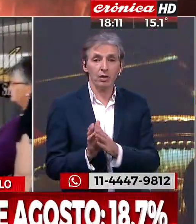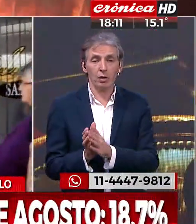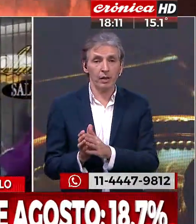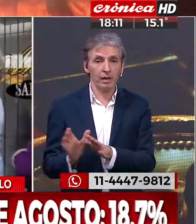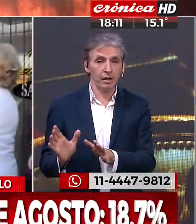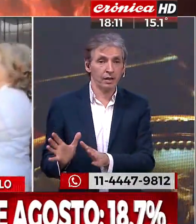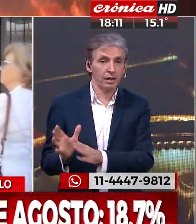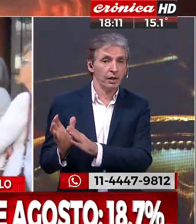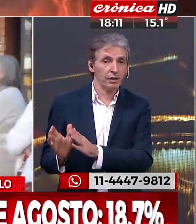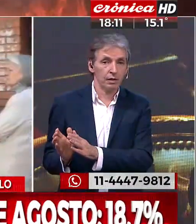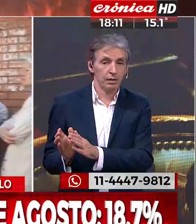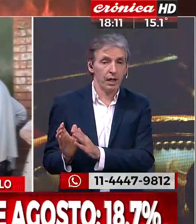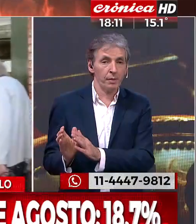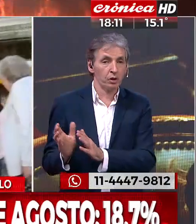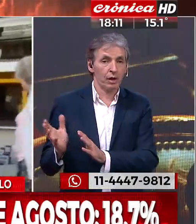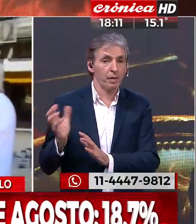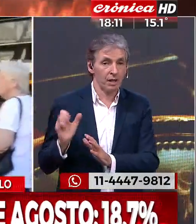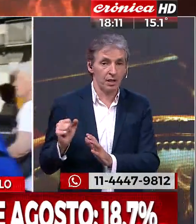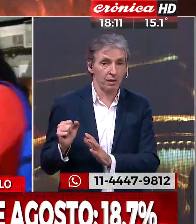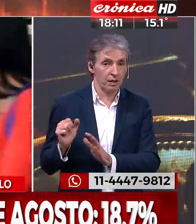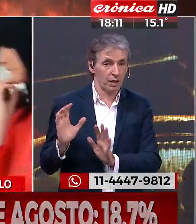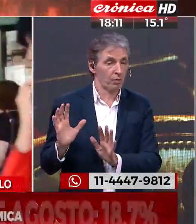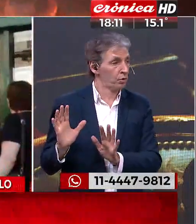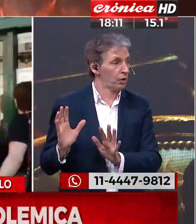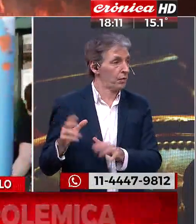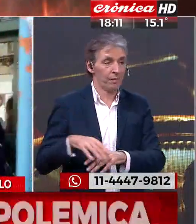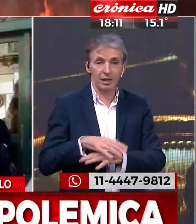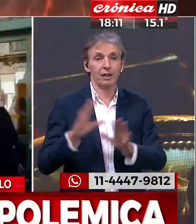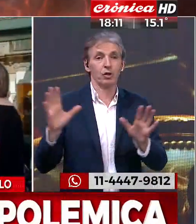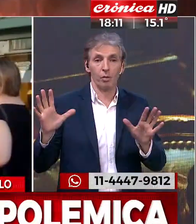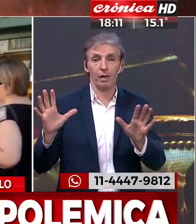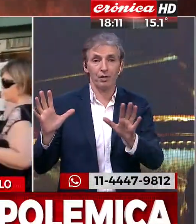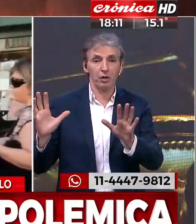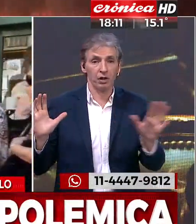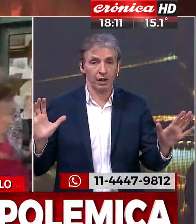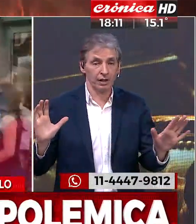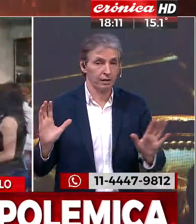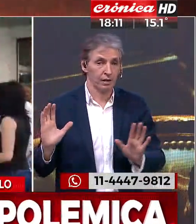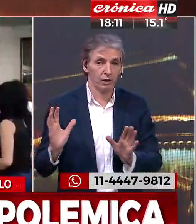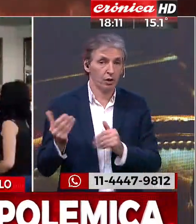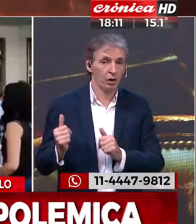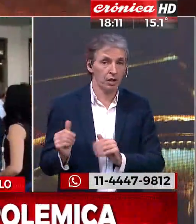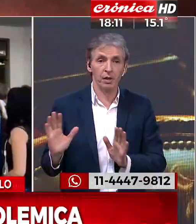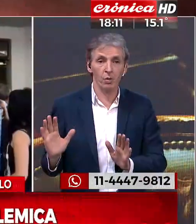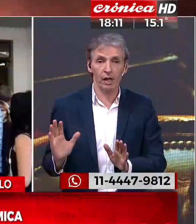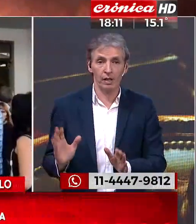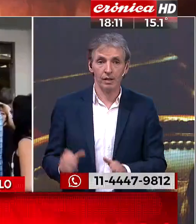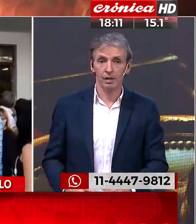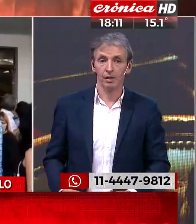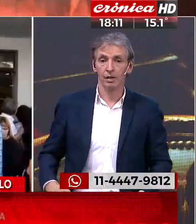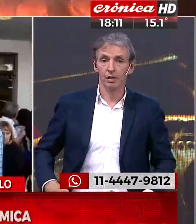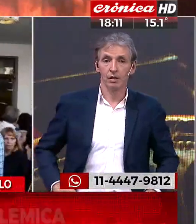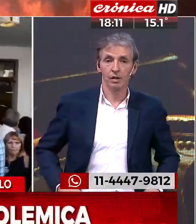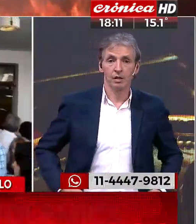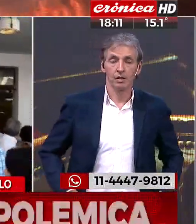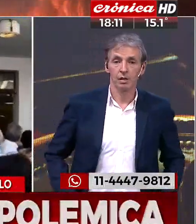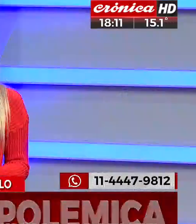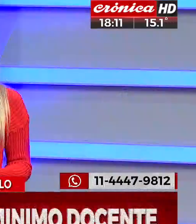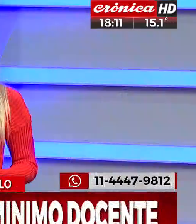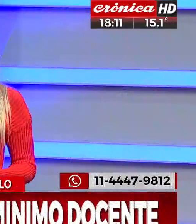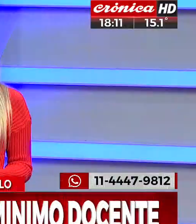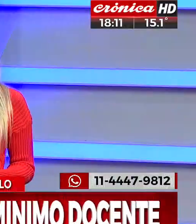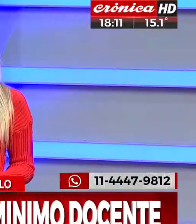jubilados y jubiladas que tienen débito también reciben esa devolución del IVA Más allá de todos beneficios que tengan exactamente Cuál es la